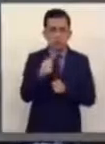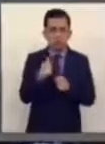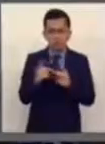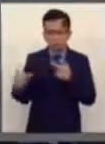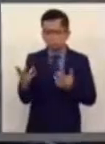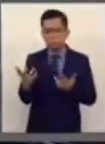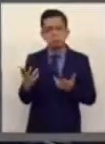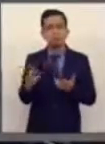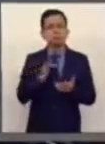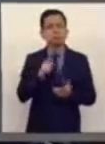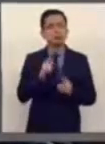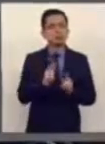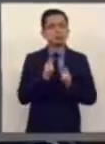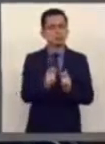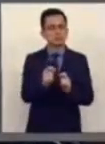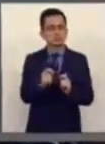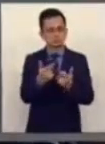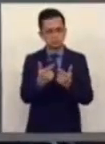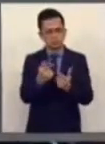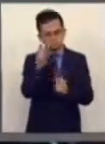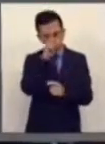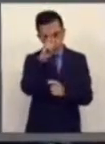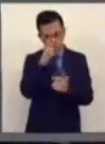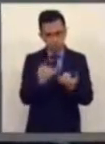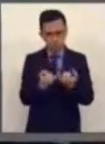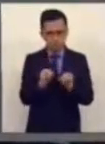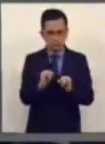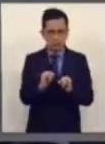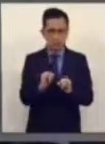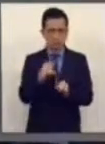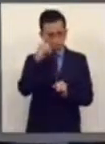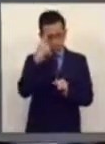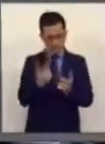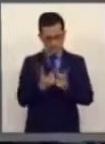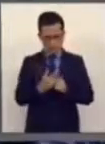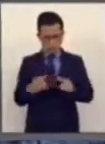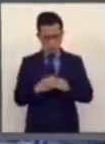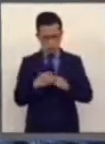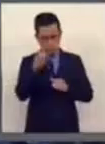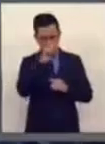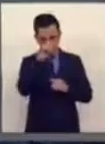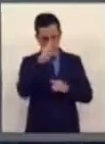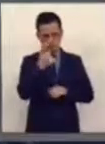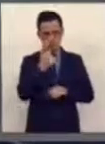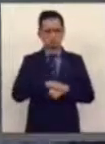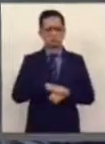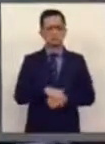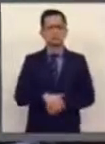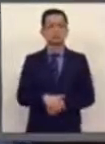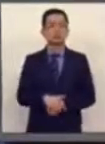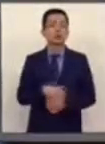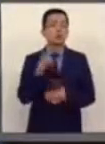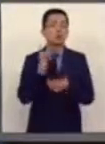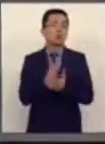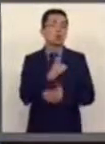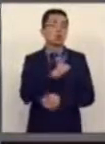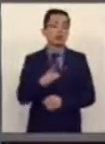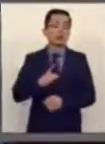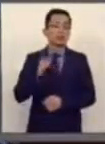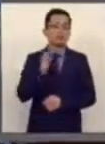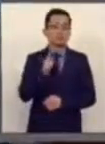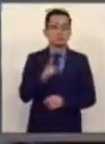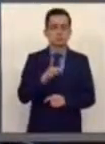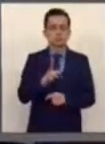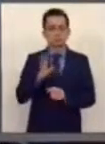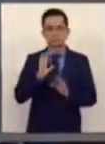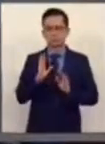electo como consejero independiente de su consejo de administración. Solo tendría que abstenerse de tener